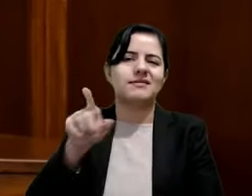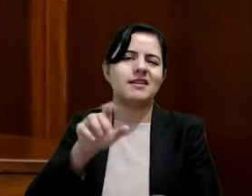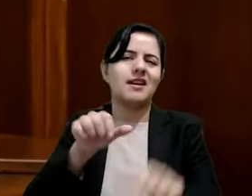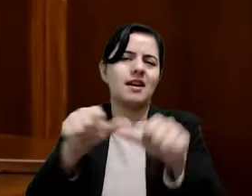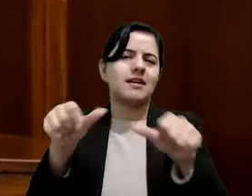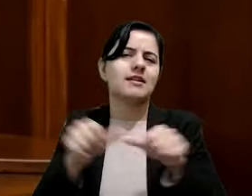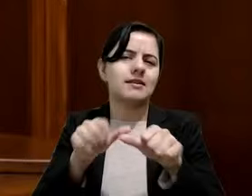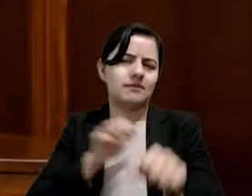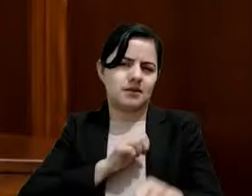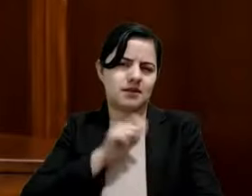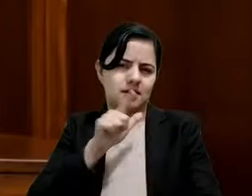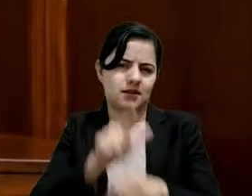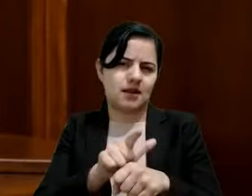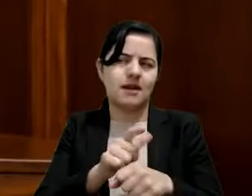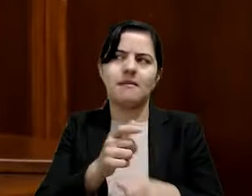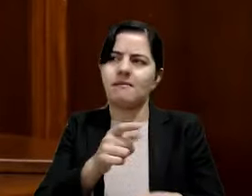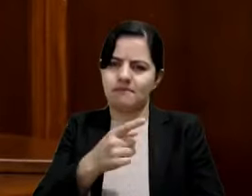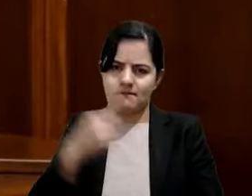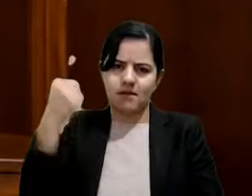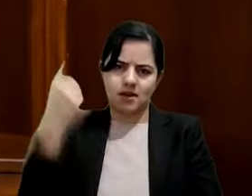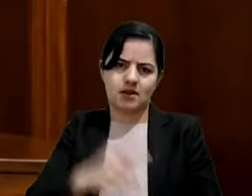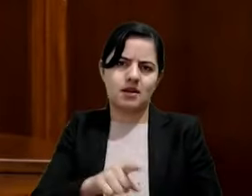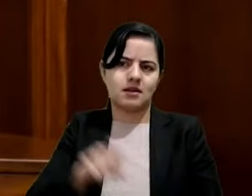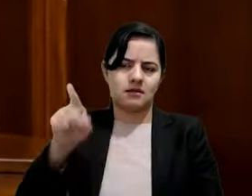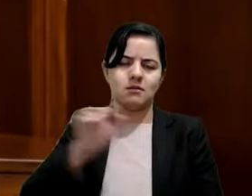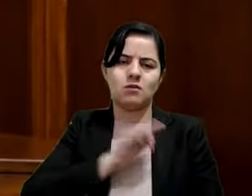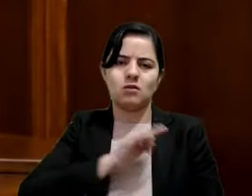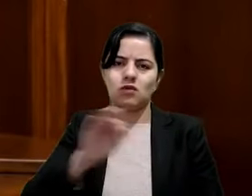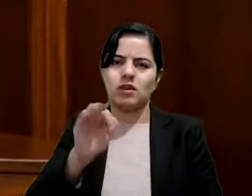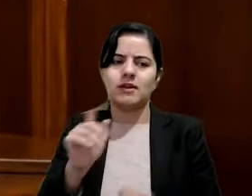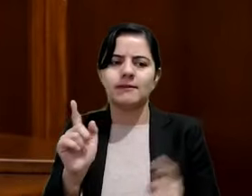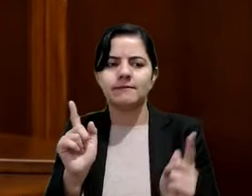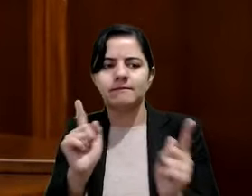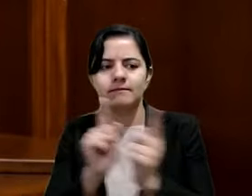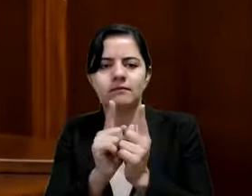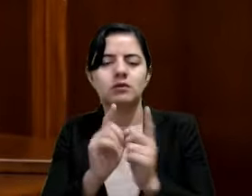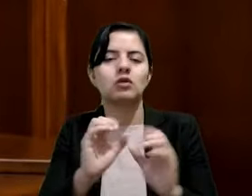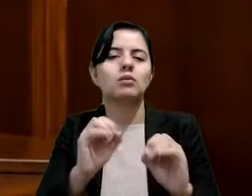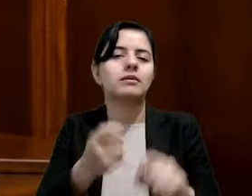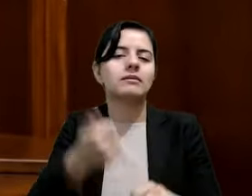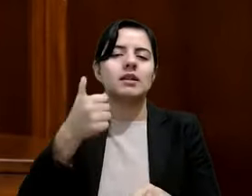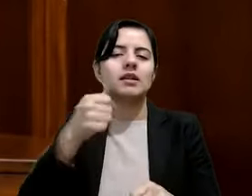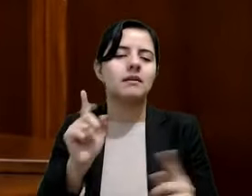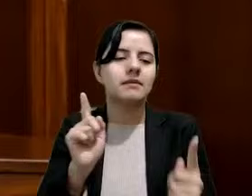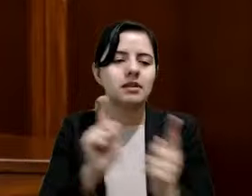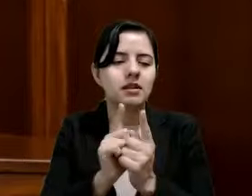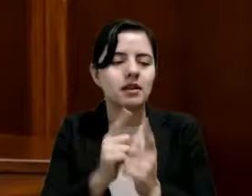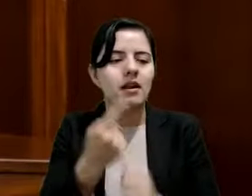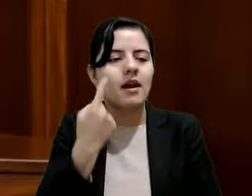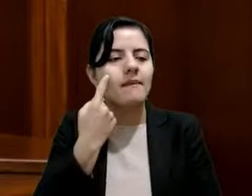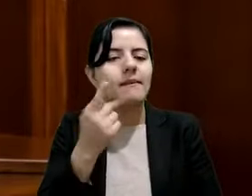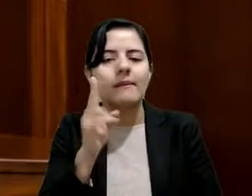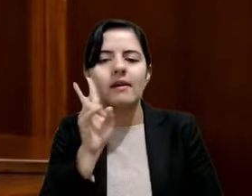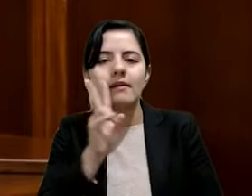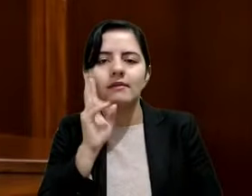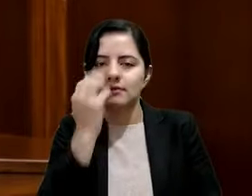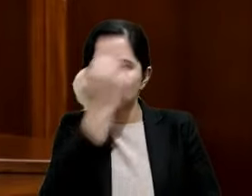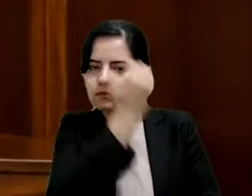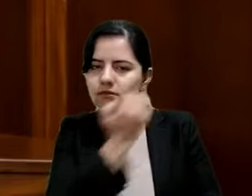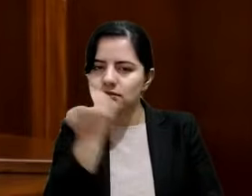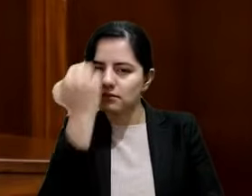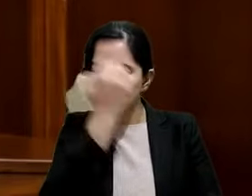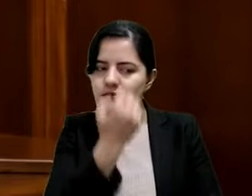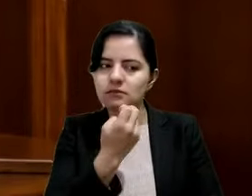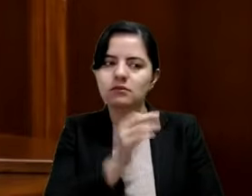tienen consultas de primer contacto y ahí se les puede dar seguimiento y todos estos números eh creo que hay que ponerles un poco de